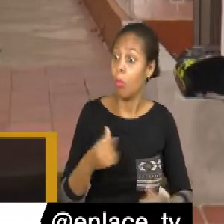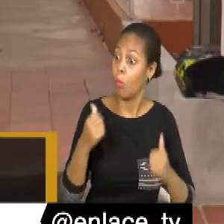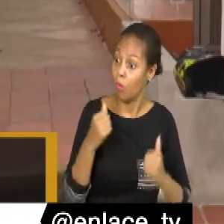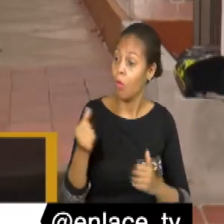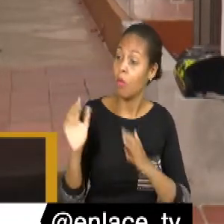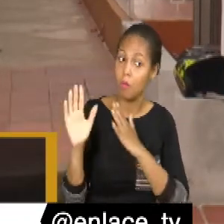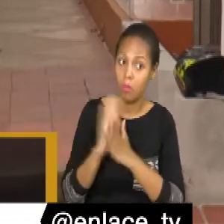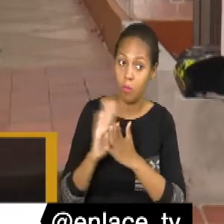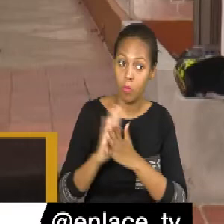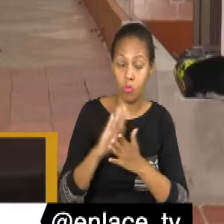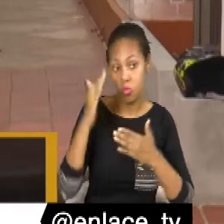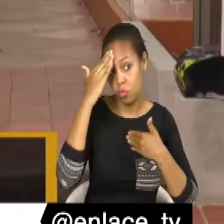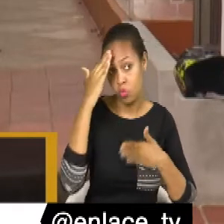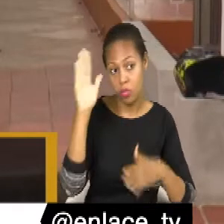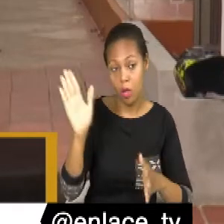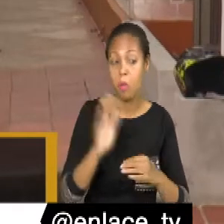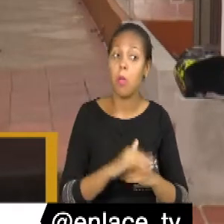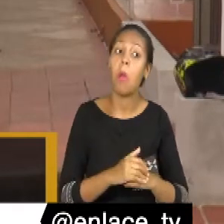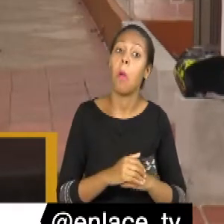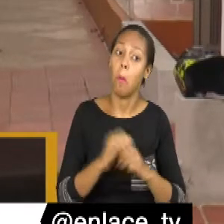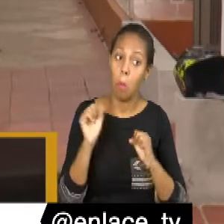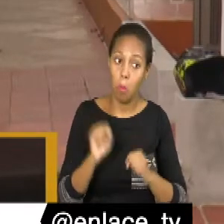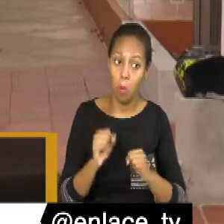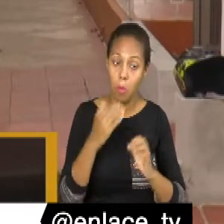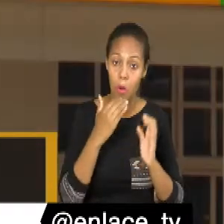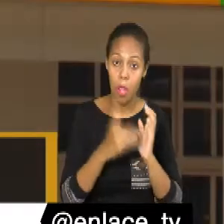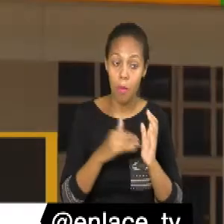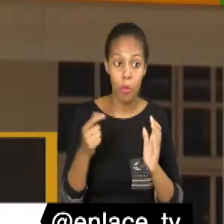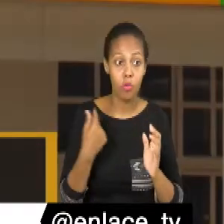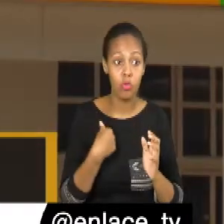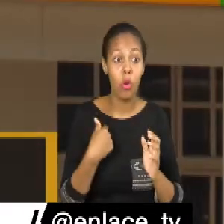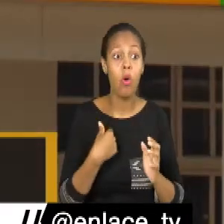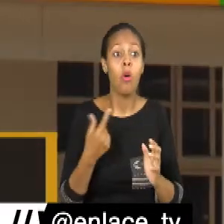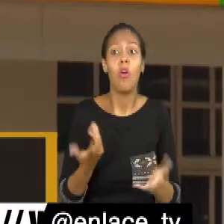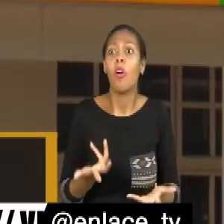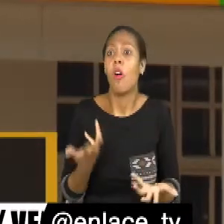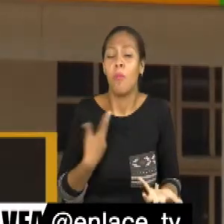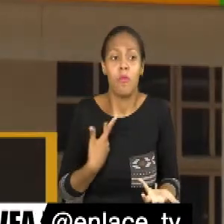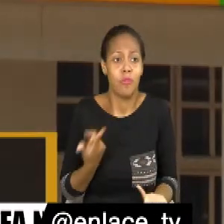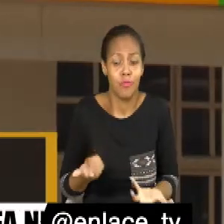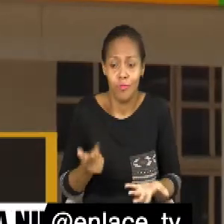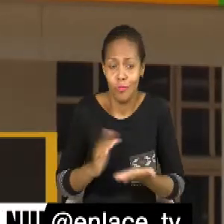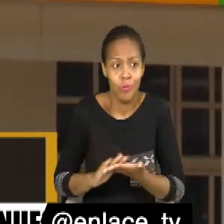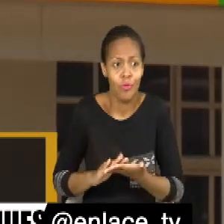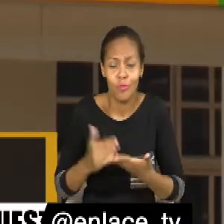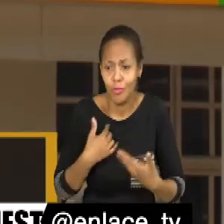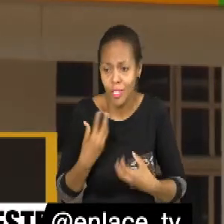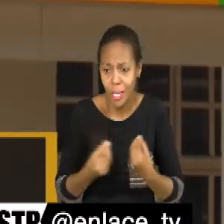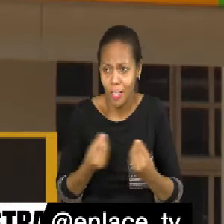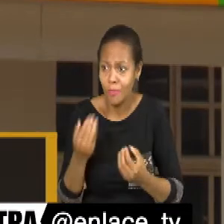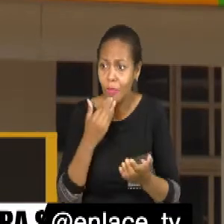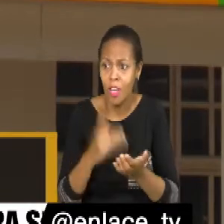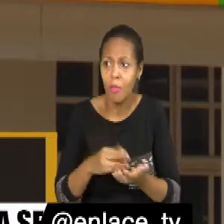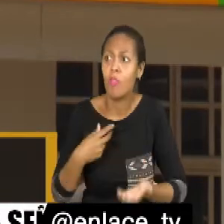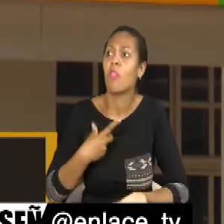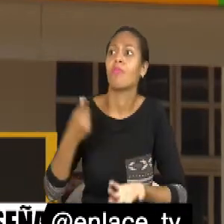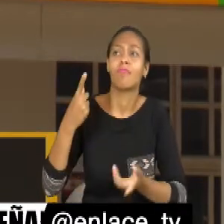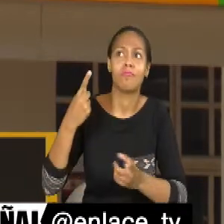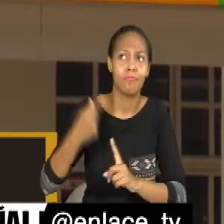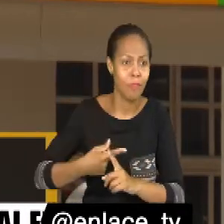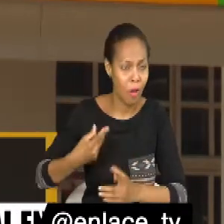personas subsidiadas, contributivas, sobre todo el contributivo que no tenía cómo solucionar su medicamento y su cita